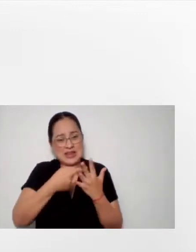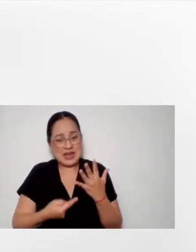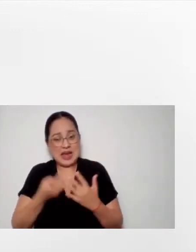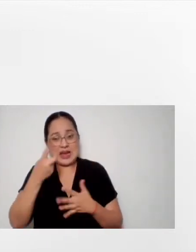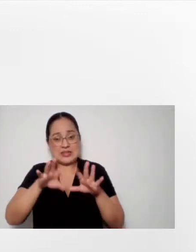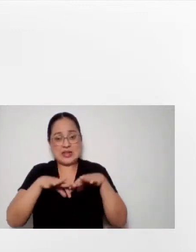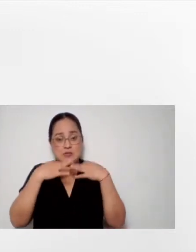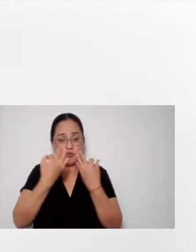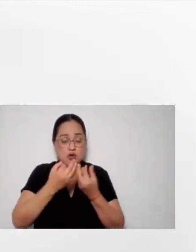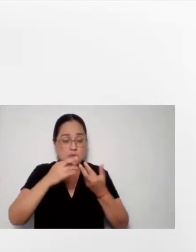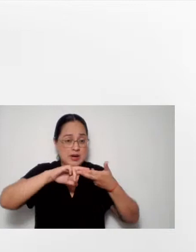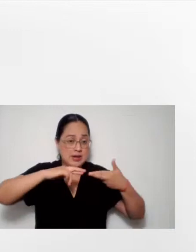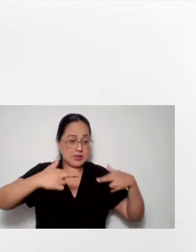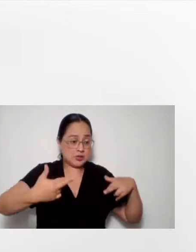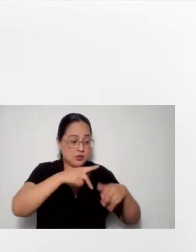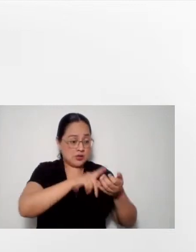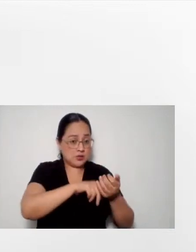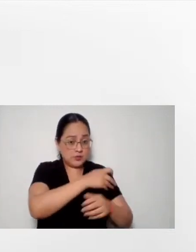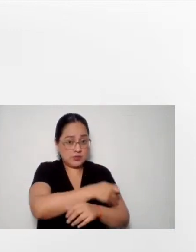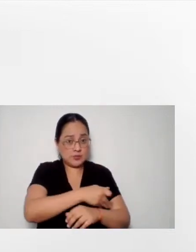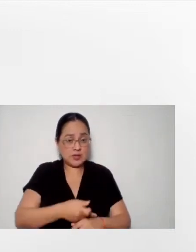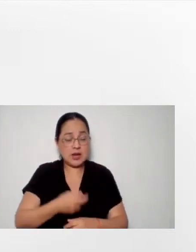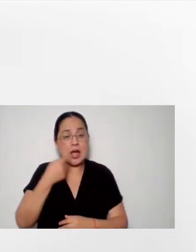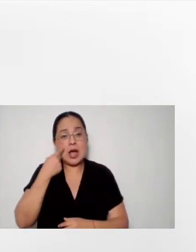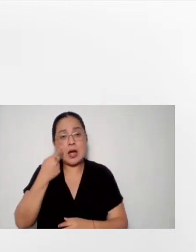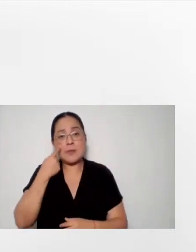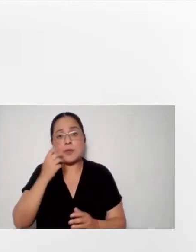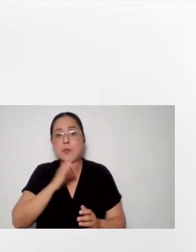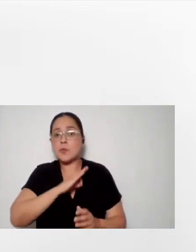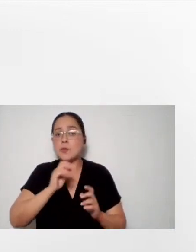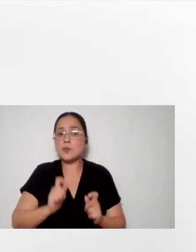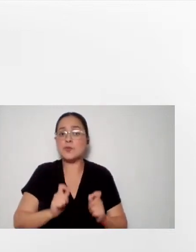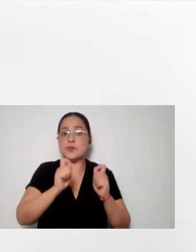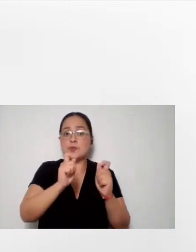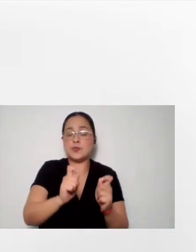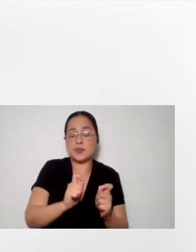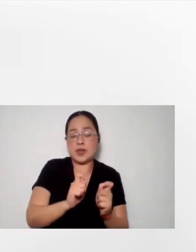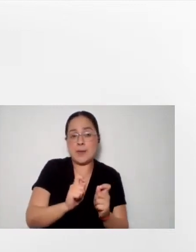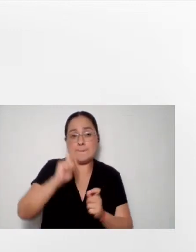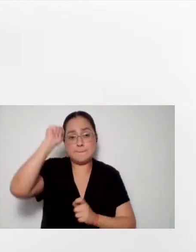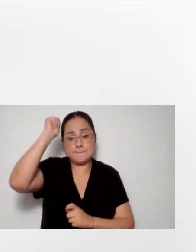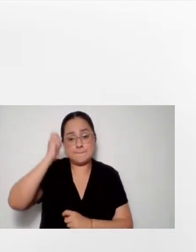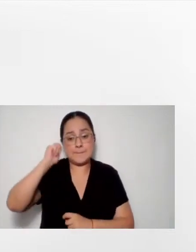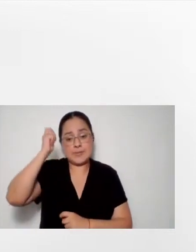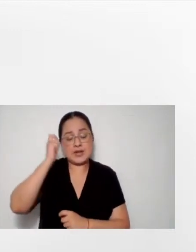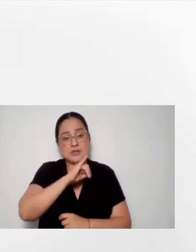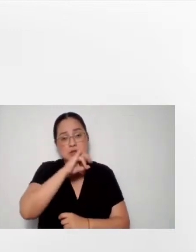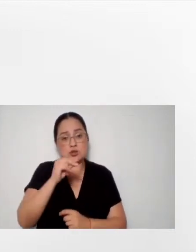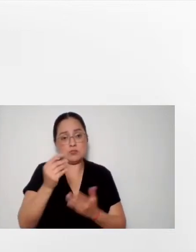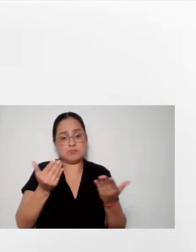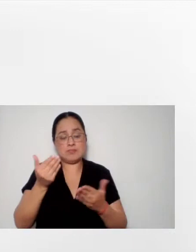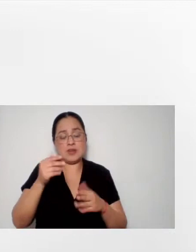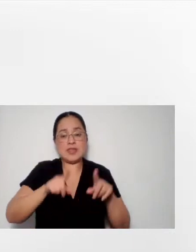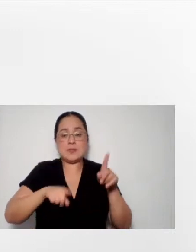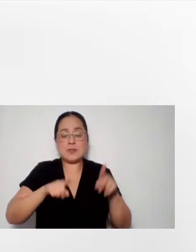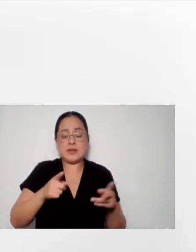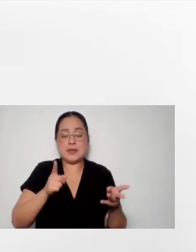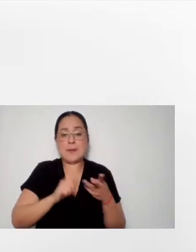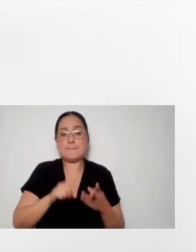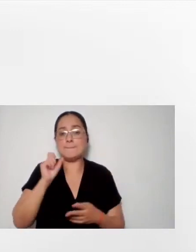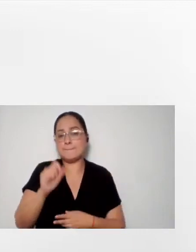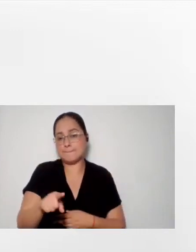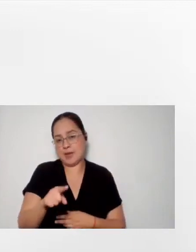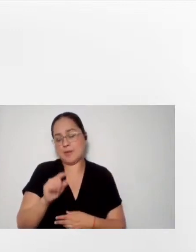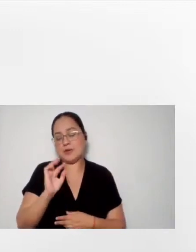que nos permiten que haya una obligación de alimentos entre uno y otro. Y también recordar que